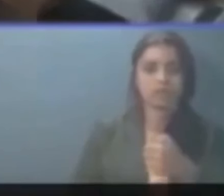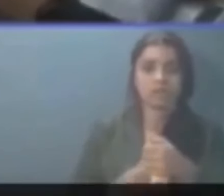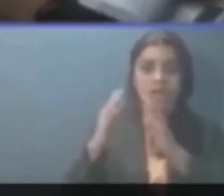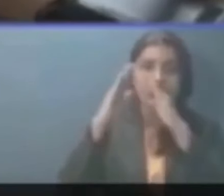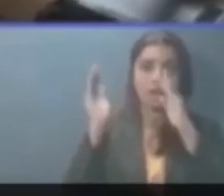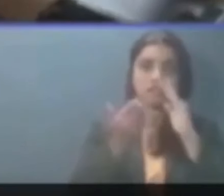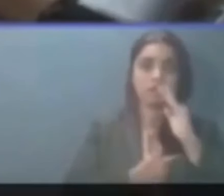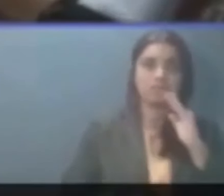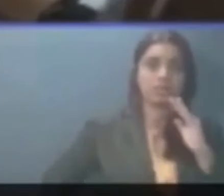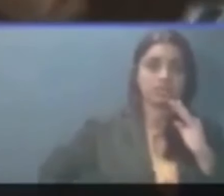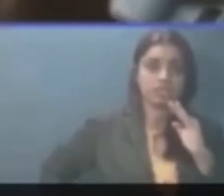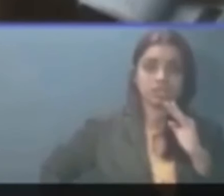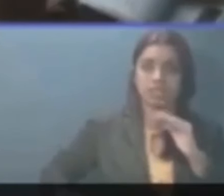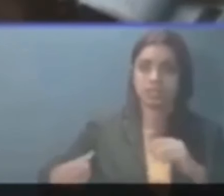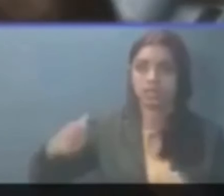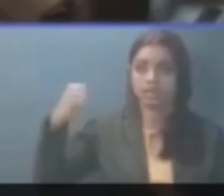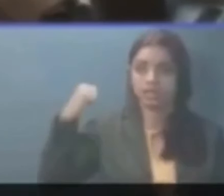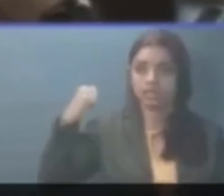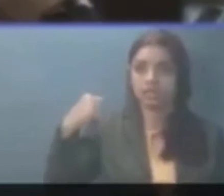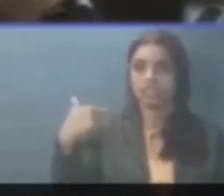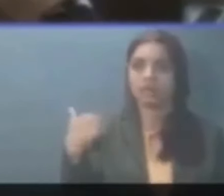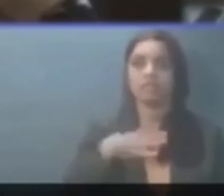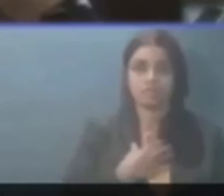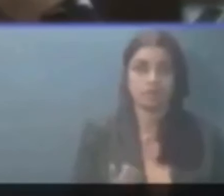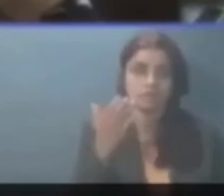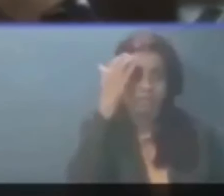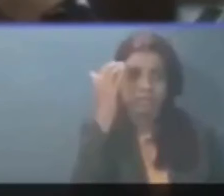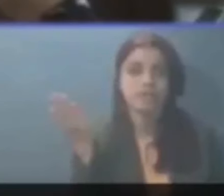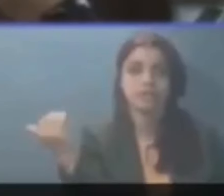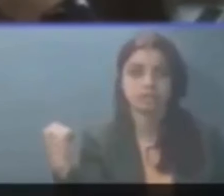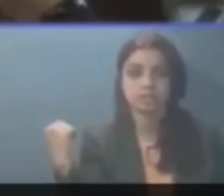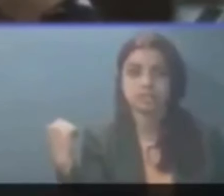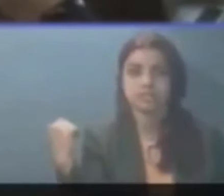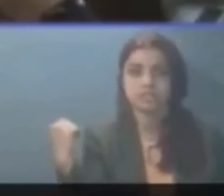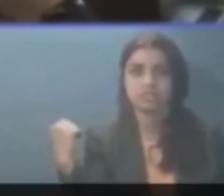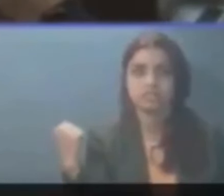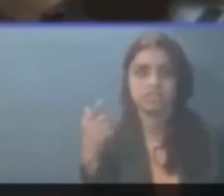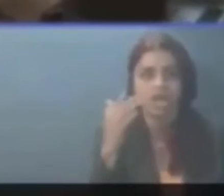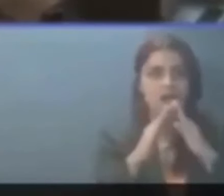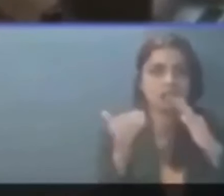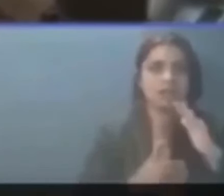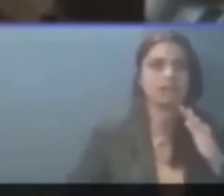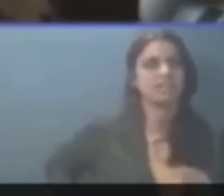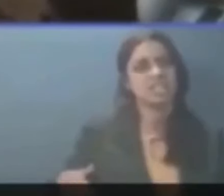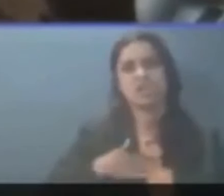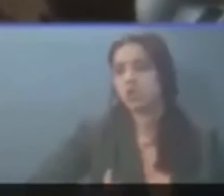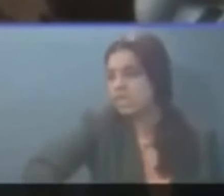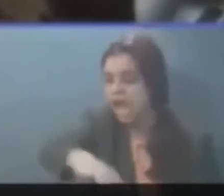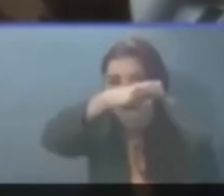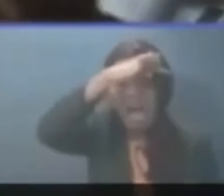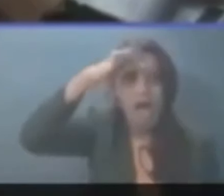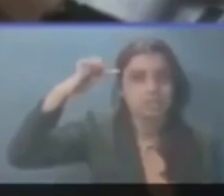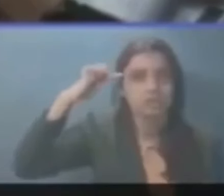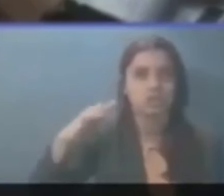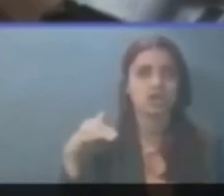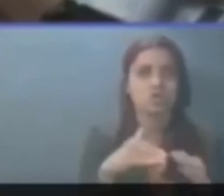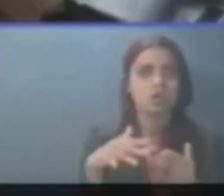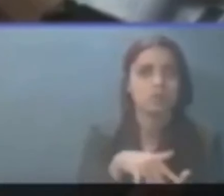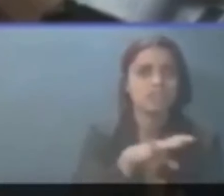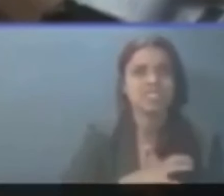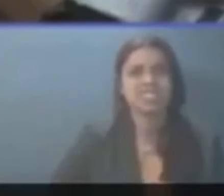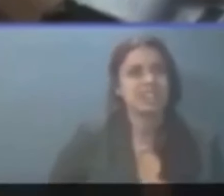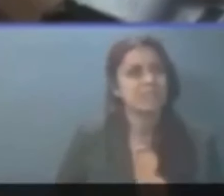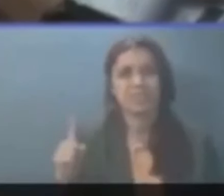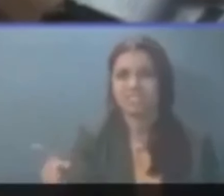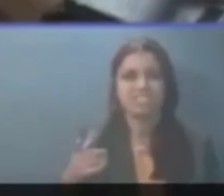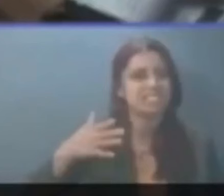presidencial allí. A mí me gustaría saberlo. Es decir, presidente, yo estoy harto, como todos los salvadoreños, de los insultos,